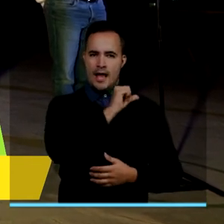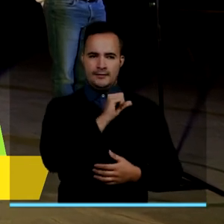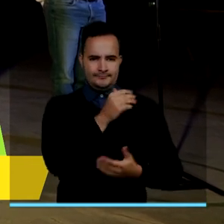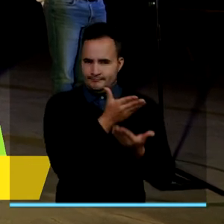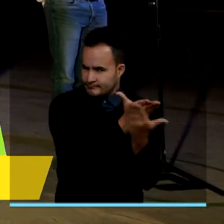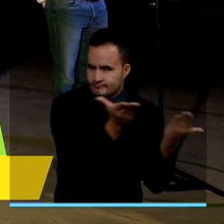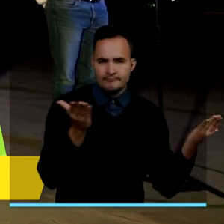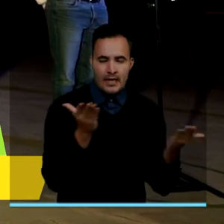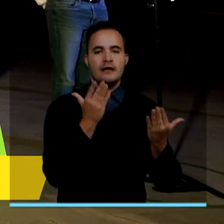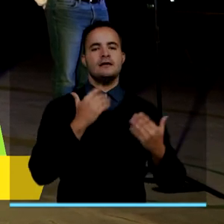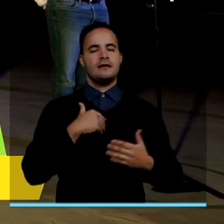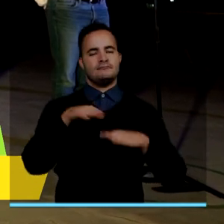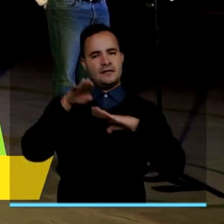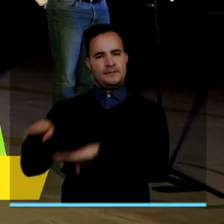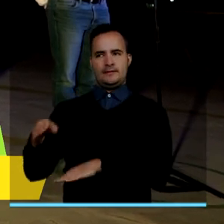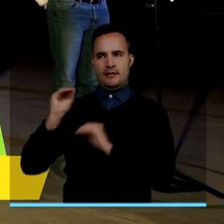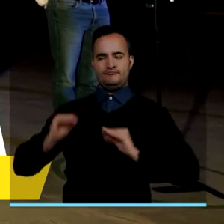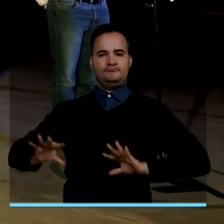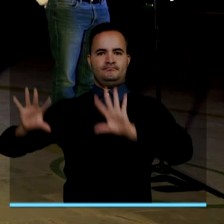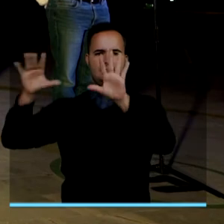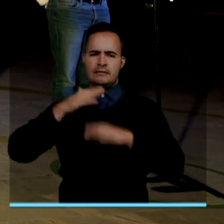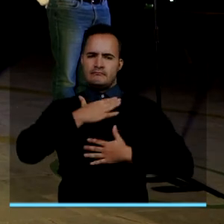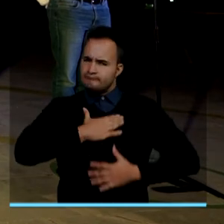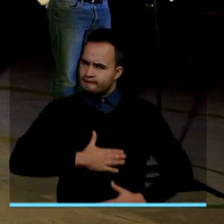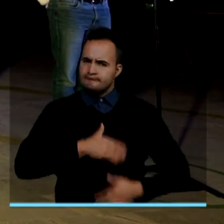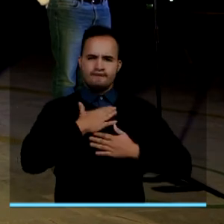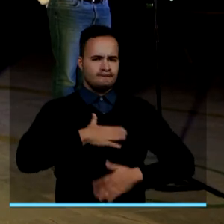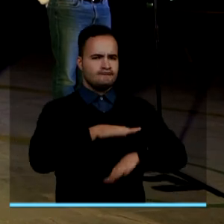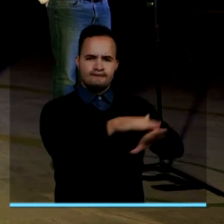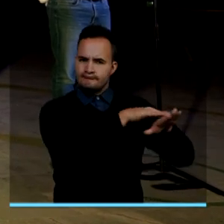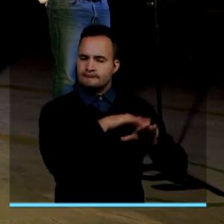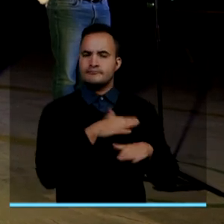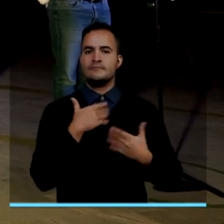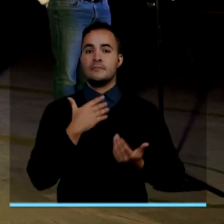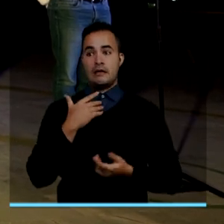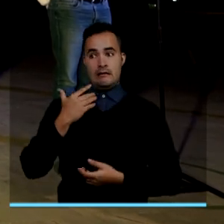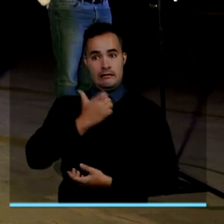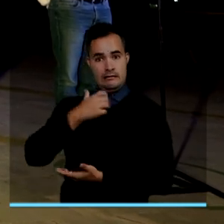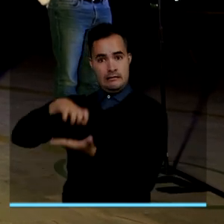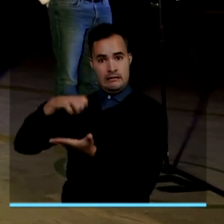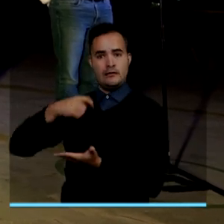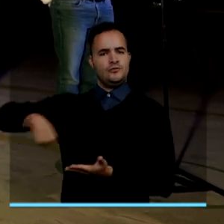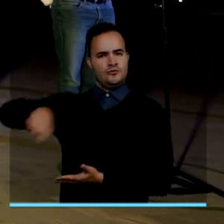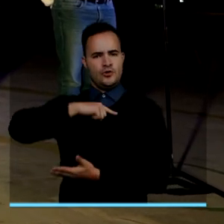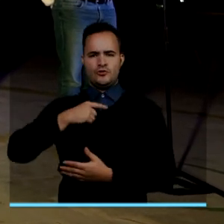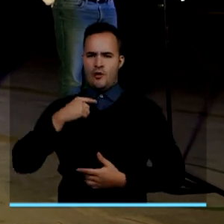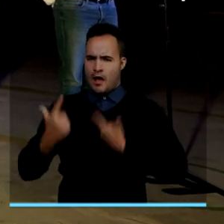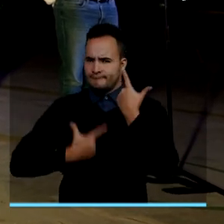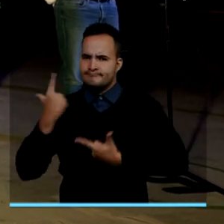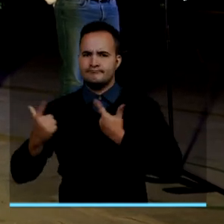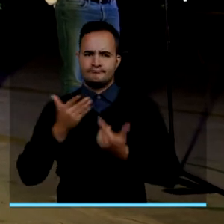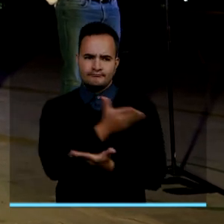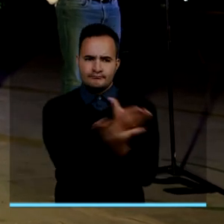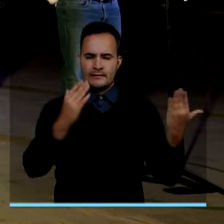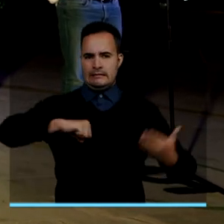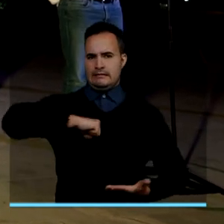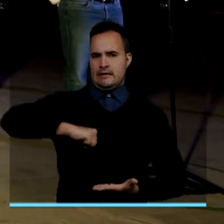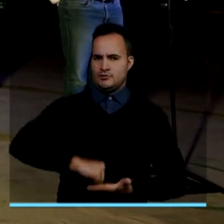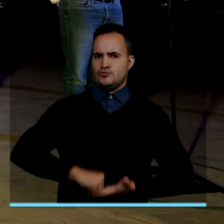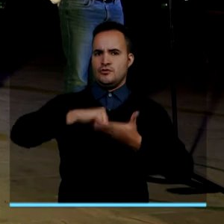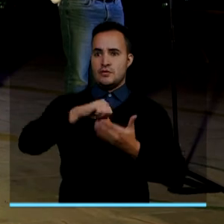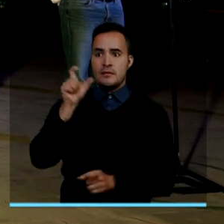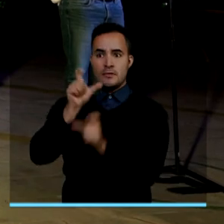tranquilos que en esta alcaldía vamos a estar luchando por sus derechos y vamos a estar, cuando sea